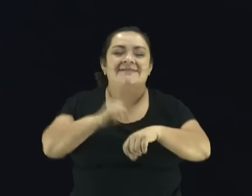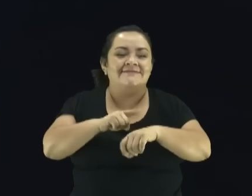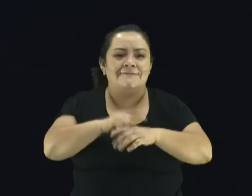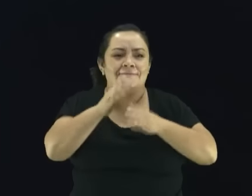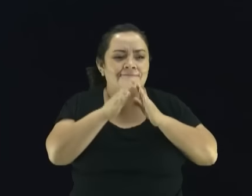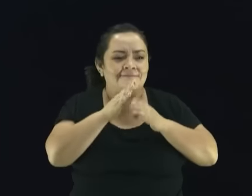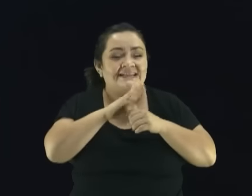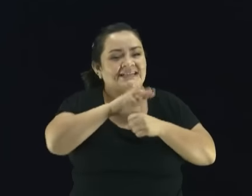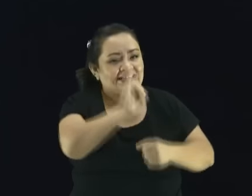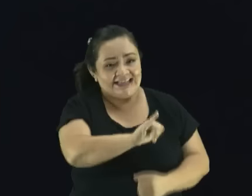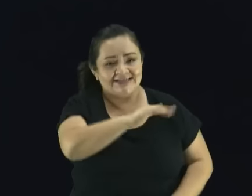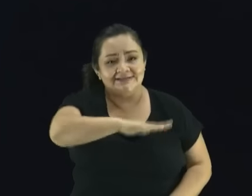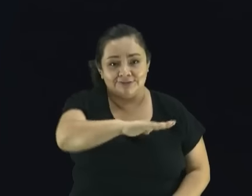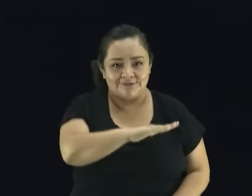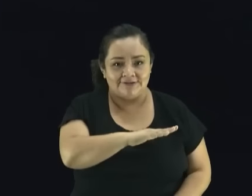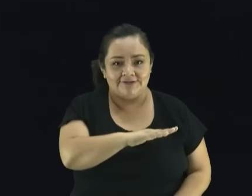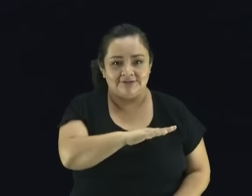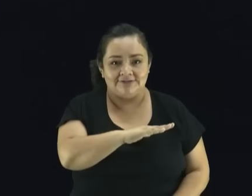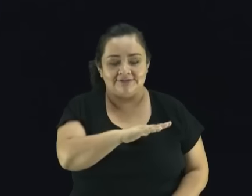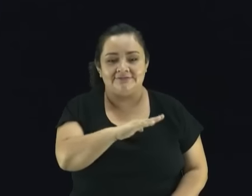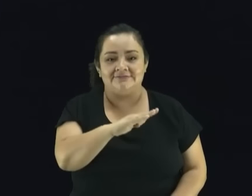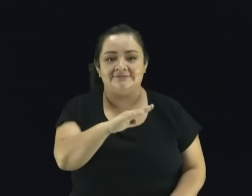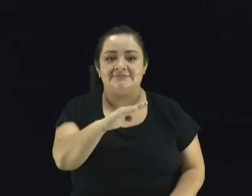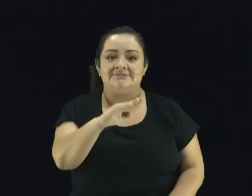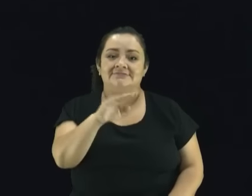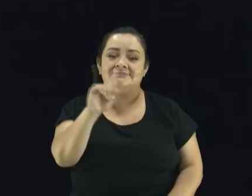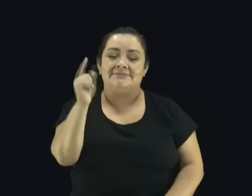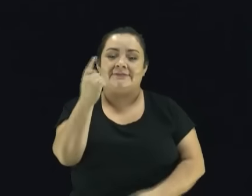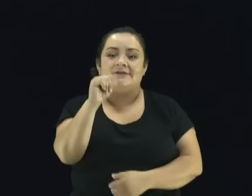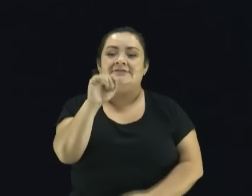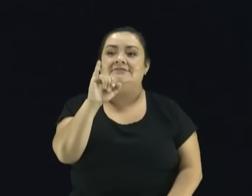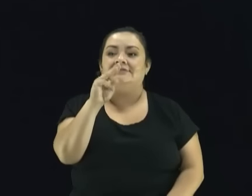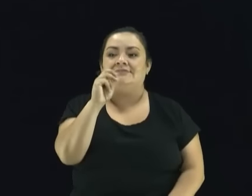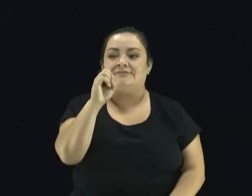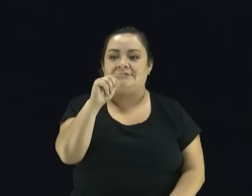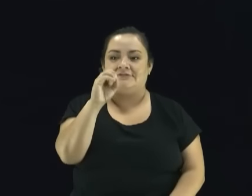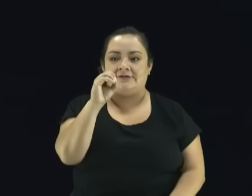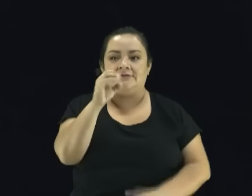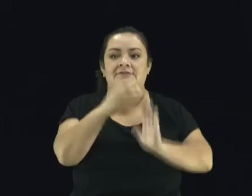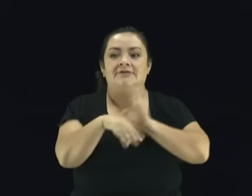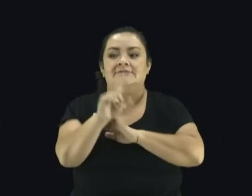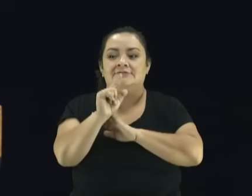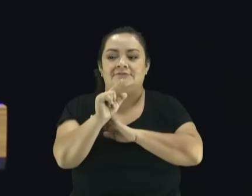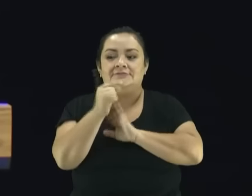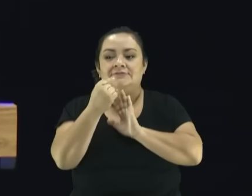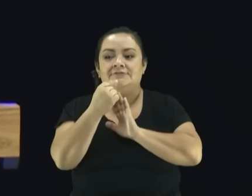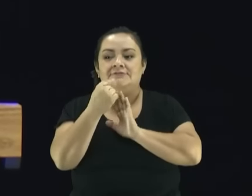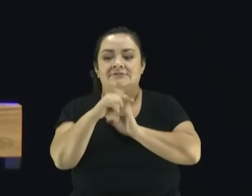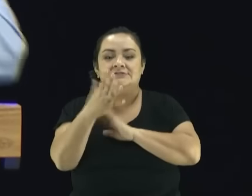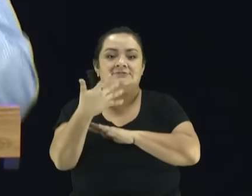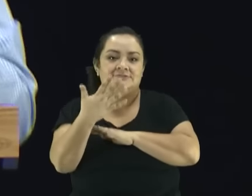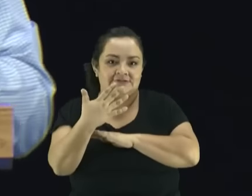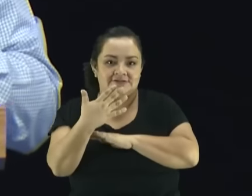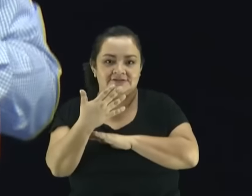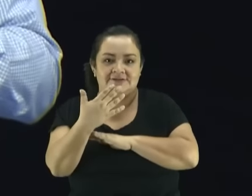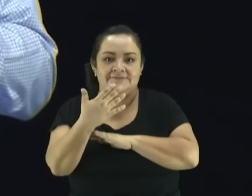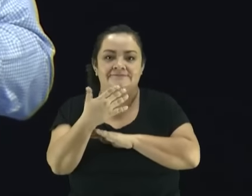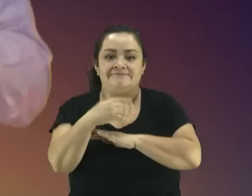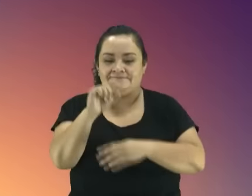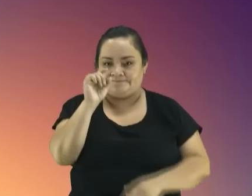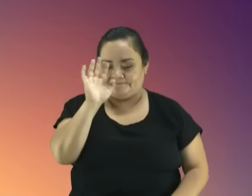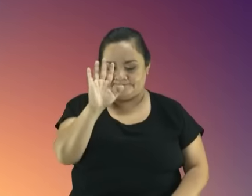ahí amigo y hermano dice la palabra en primera Timoteo capítulo 1 versículo 15 palabra fiel y digna de ser recibida por todos